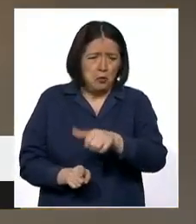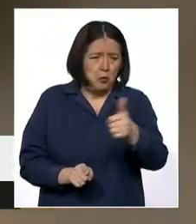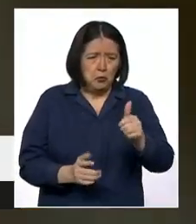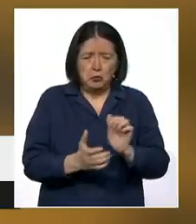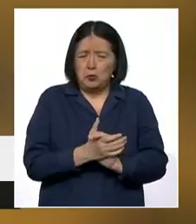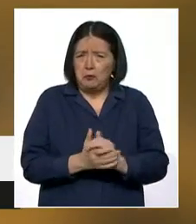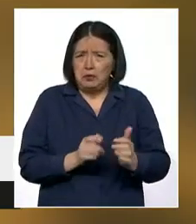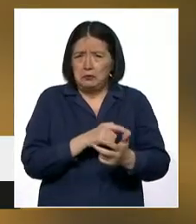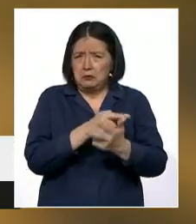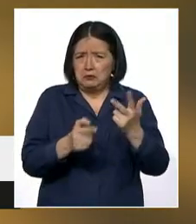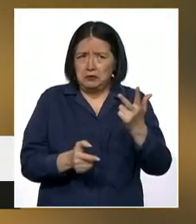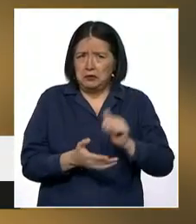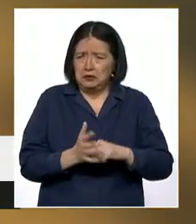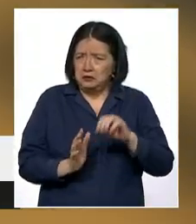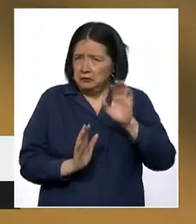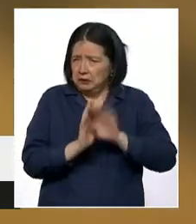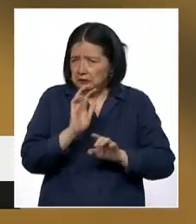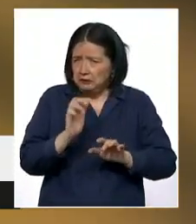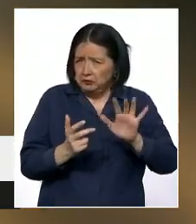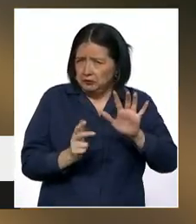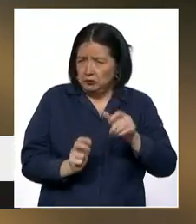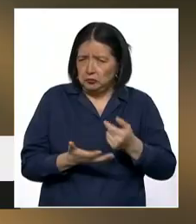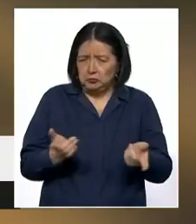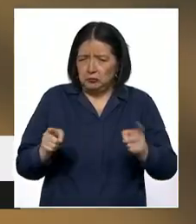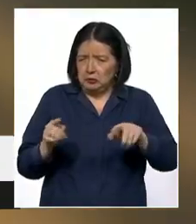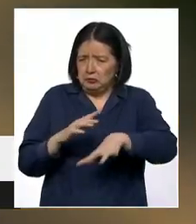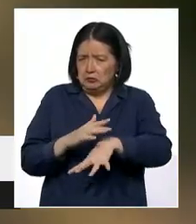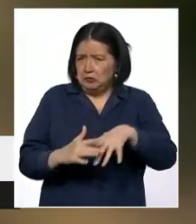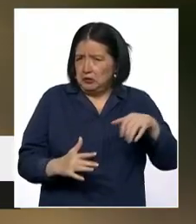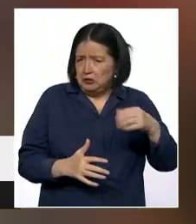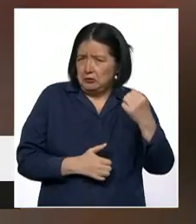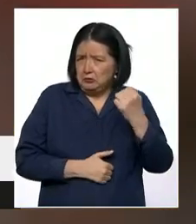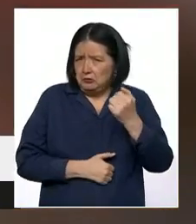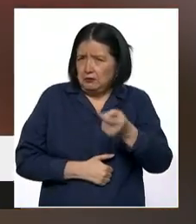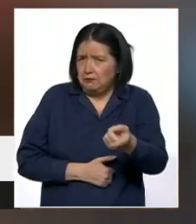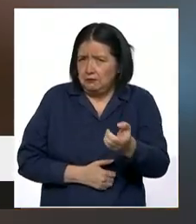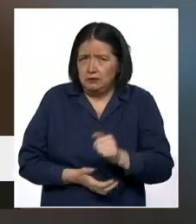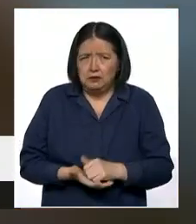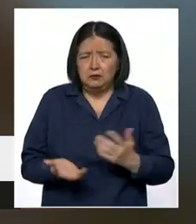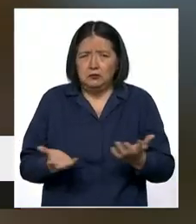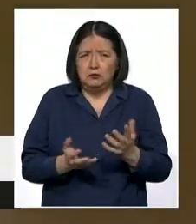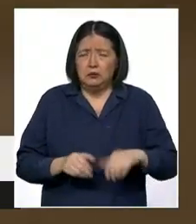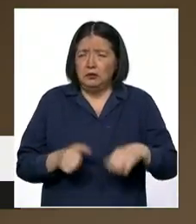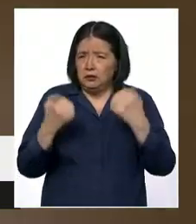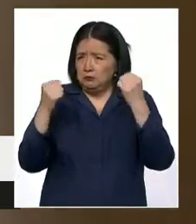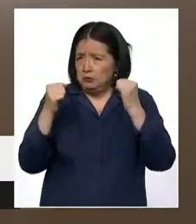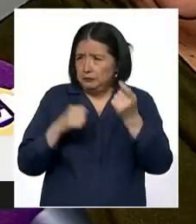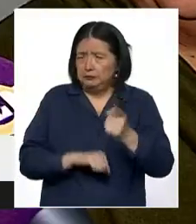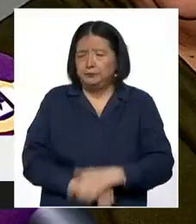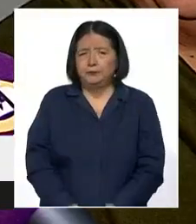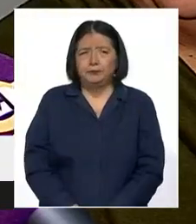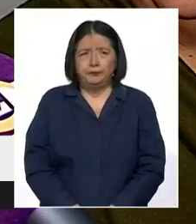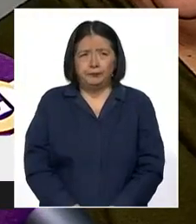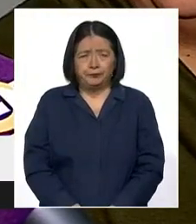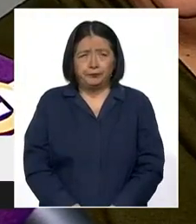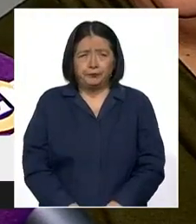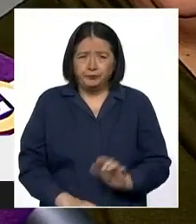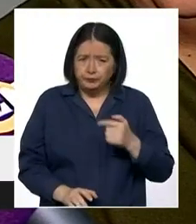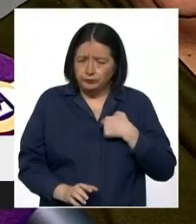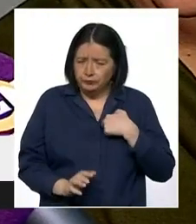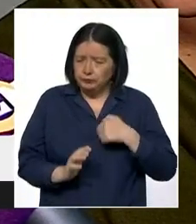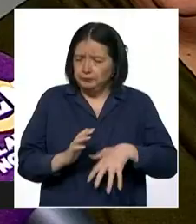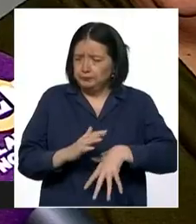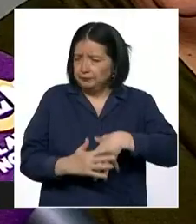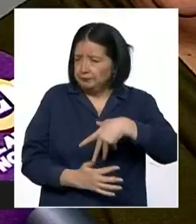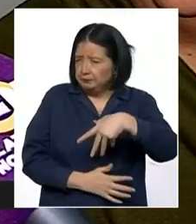otros tres amigos menores de edad cuando salían de una fiesta clandestina en La Molina. Pues a la hora de salir y